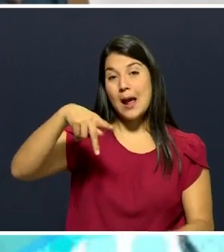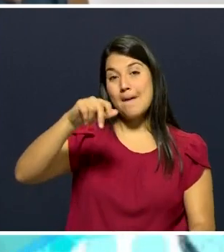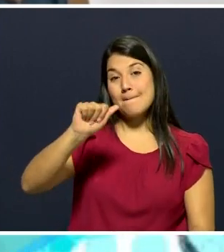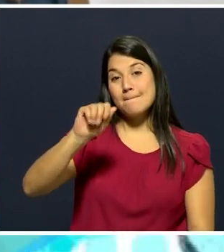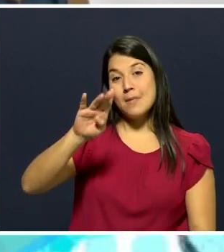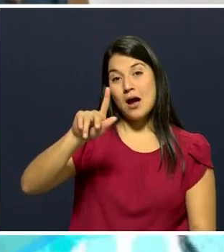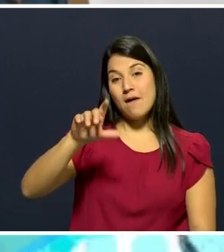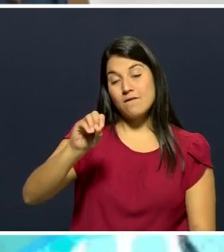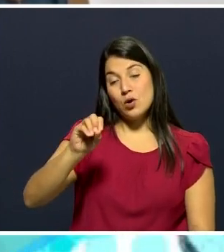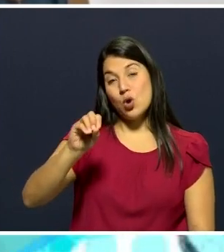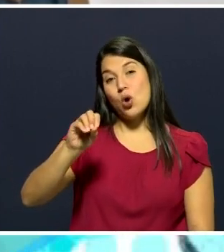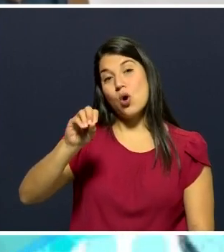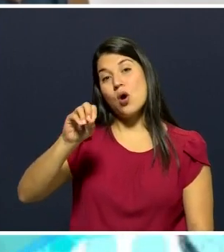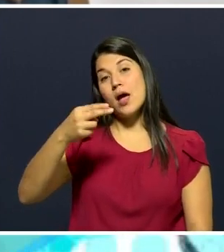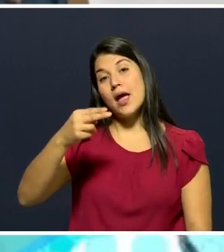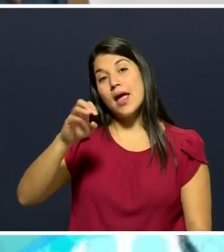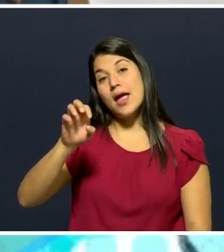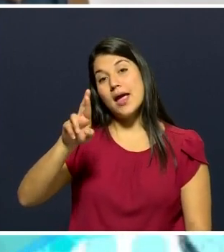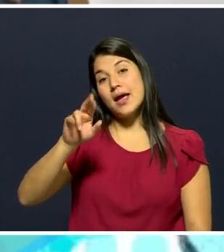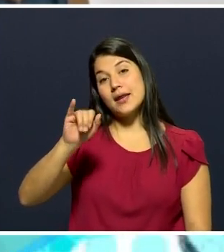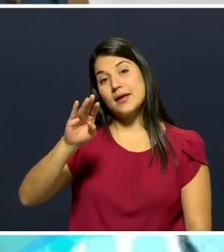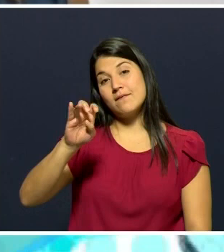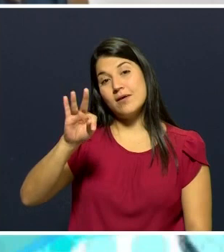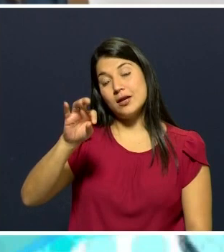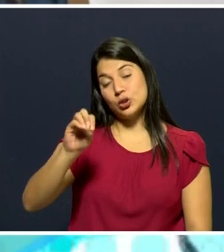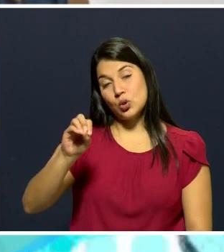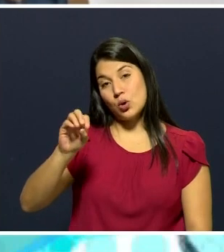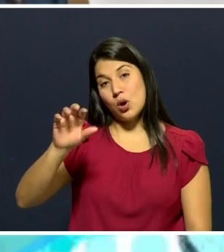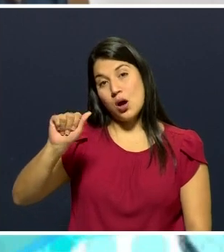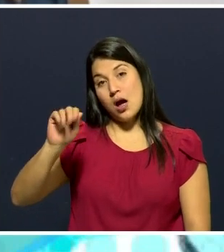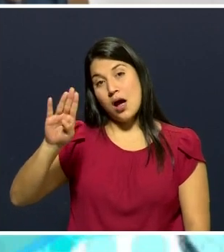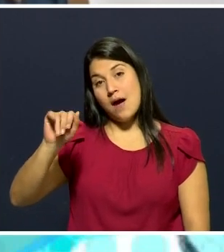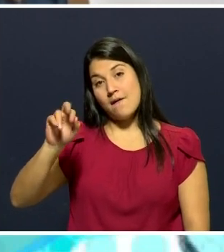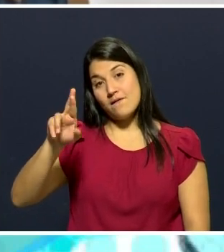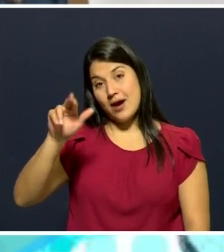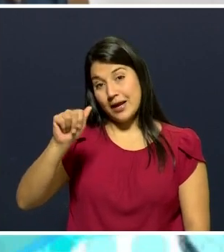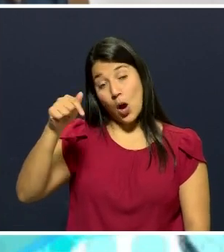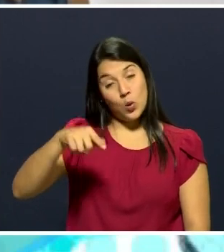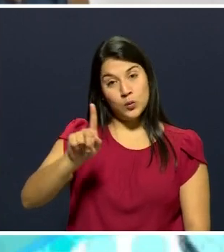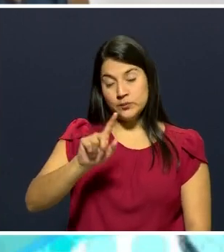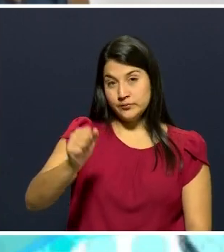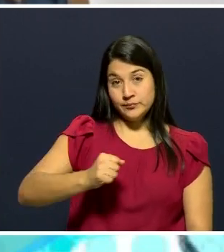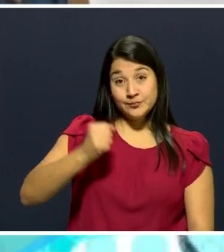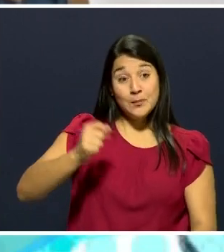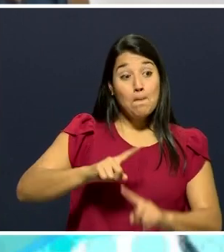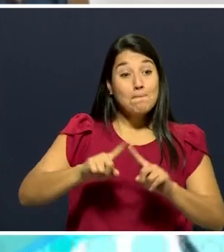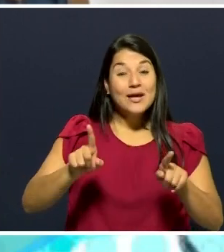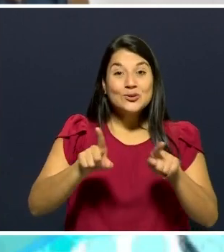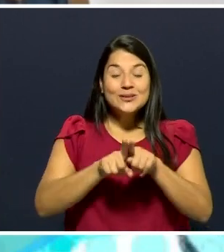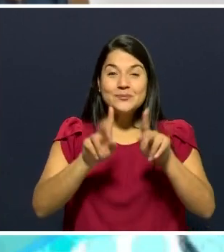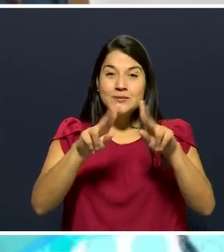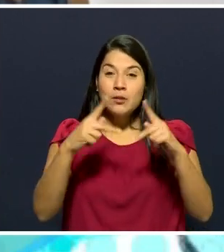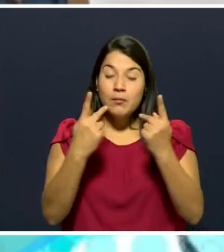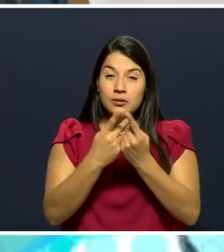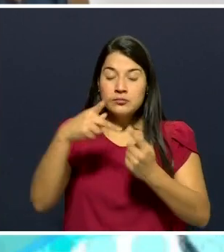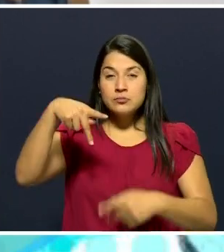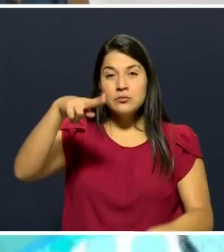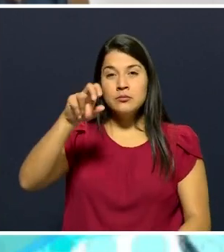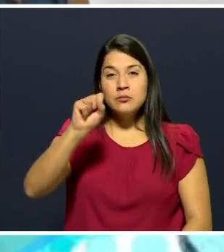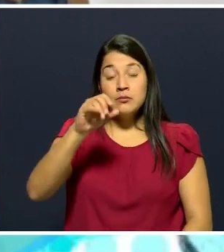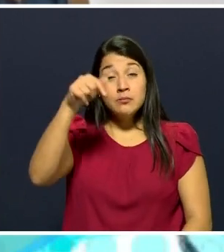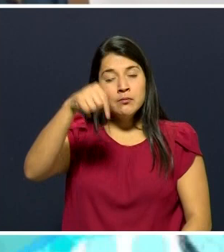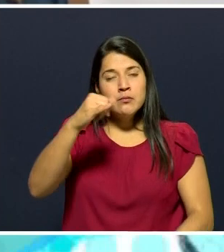Congreso, sino que terminaron muy divididos con recriminaciones cruzadas internas. ¿Cómo se analiza